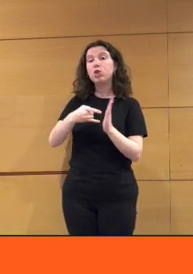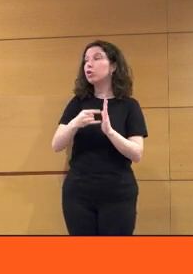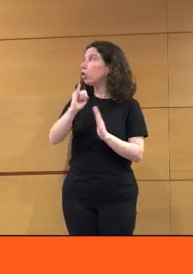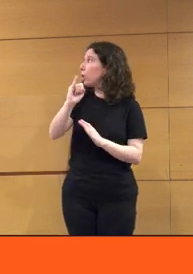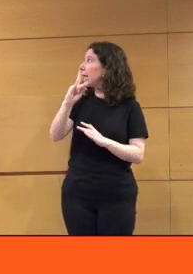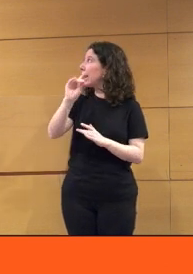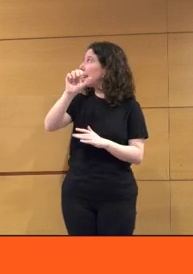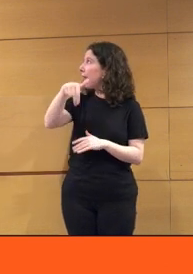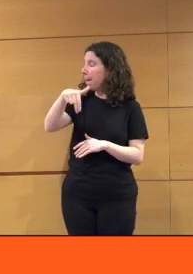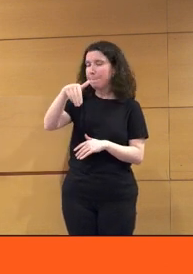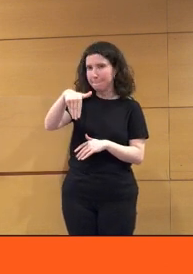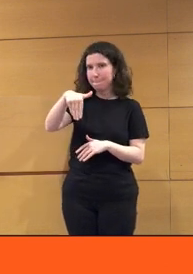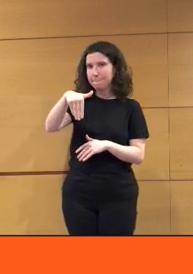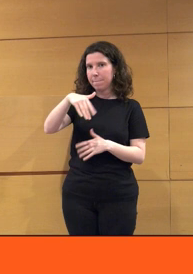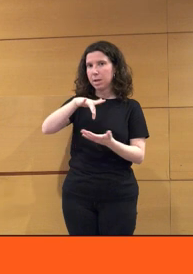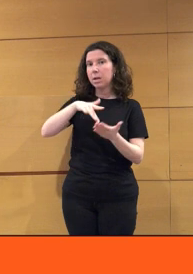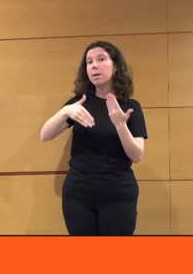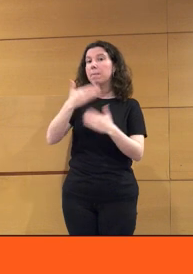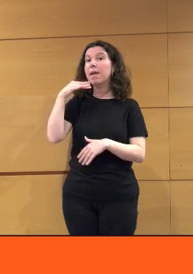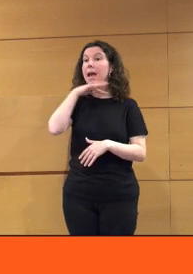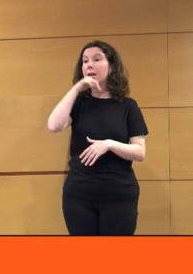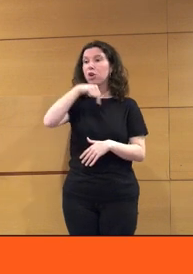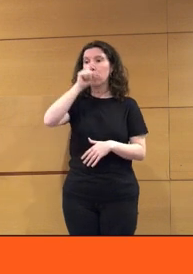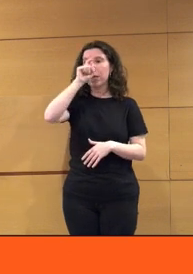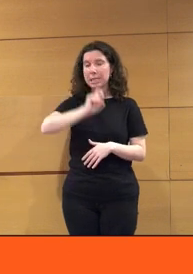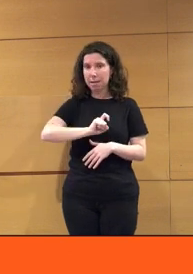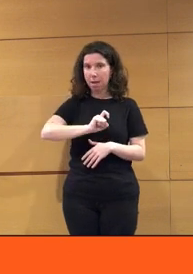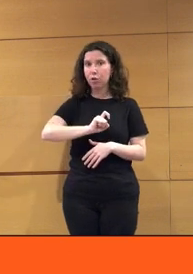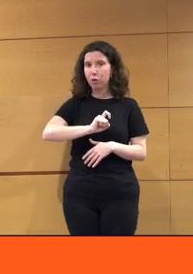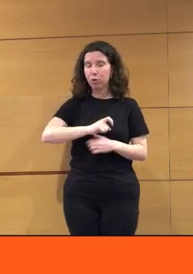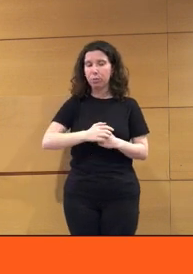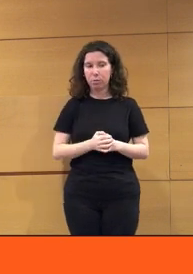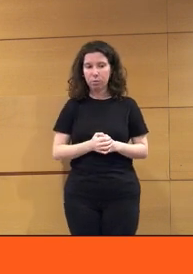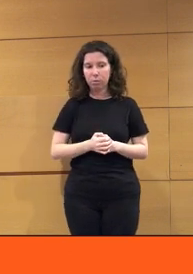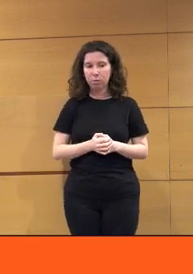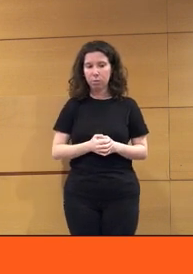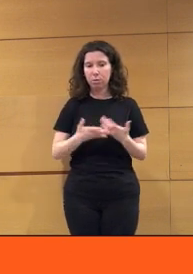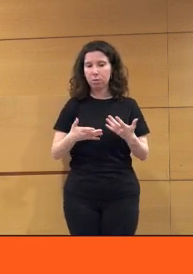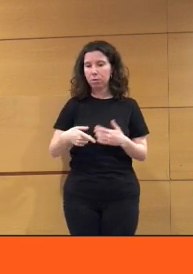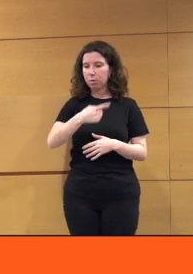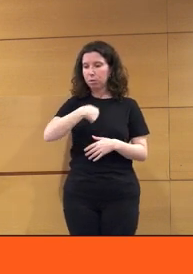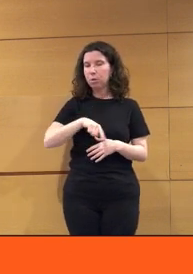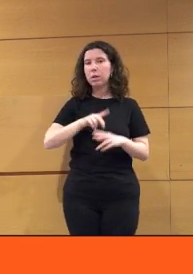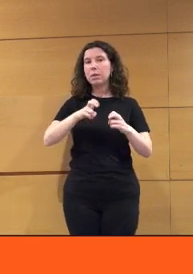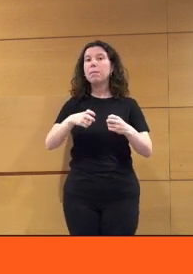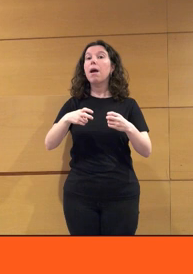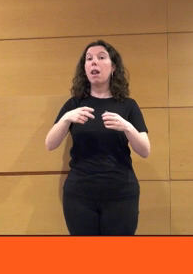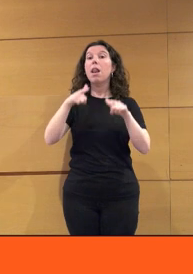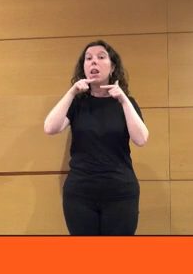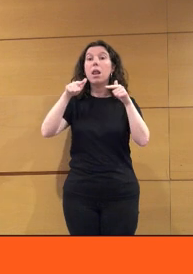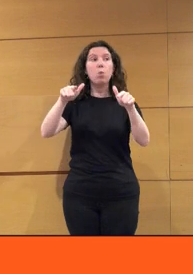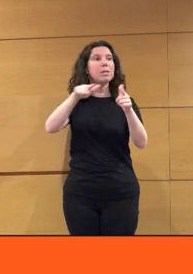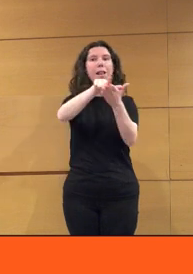mes de enero de este año, en el área de democracia, donde nos proponemos investigar las barreras lingüísticas en el debate